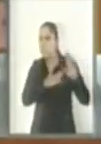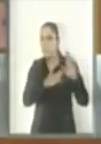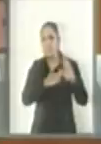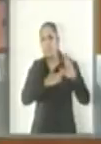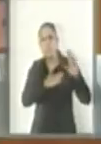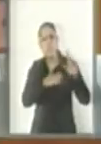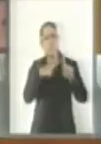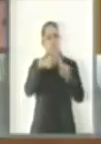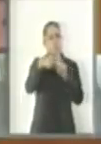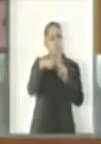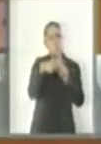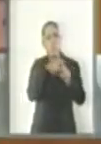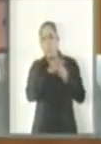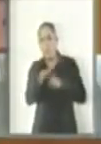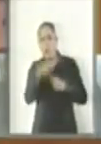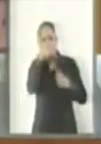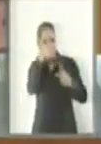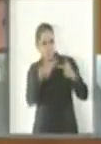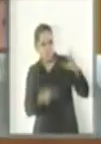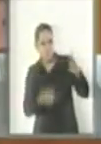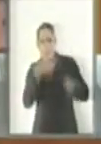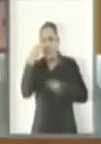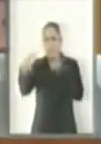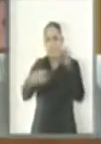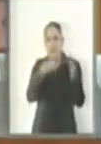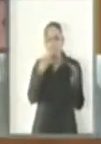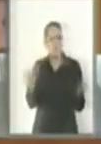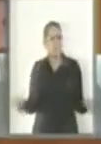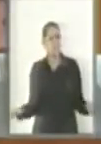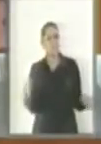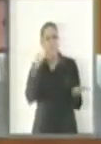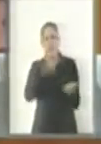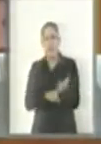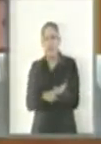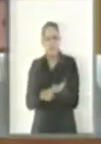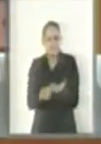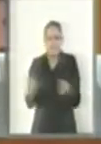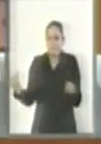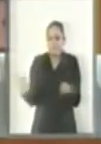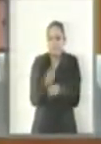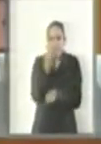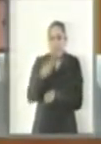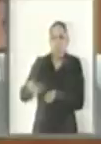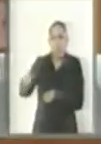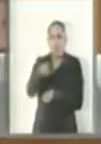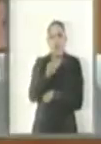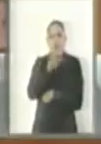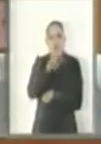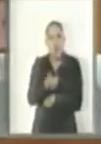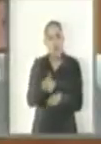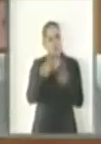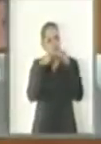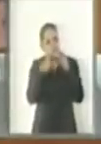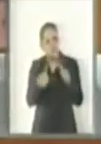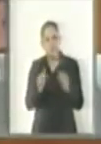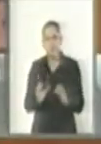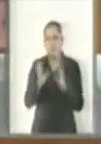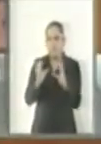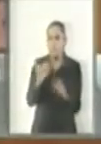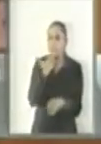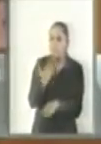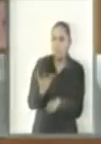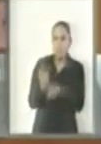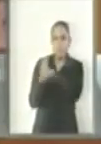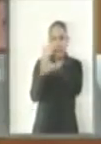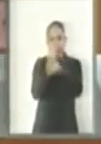promocionaron. Es claro que se descuidó el mantenimiento, no se apegaron a los lineamientos y normatividad